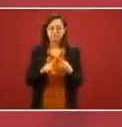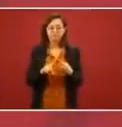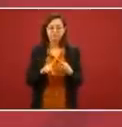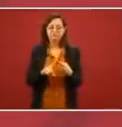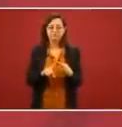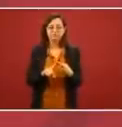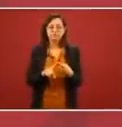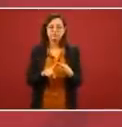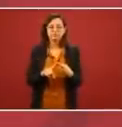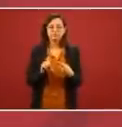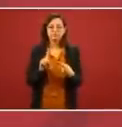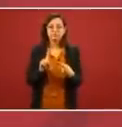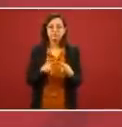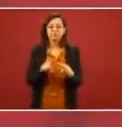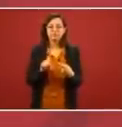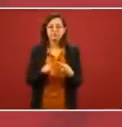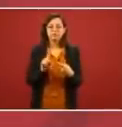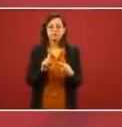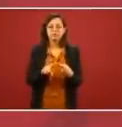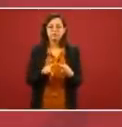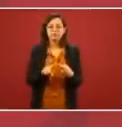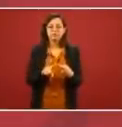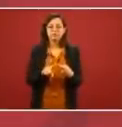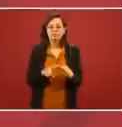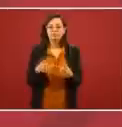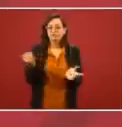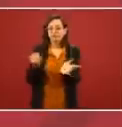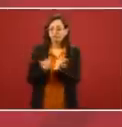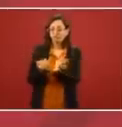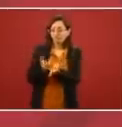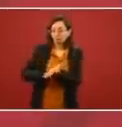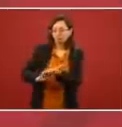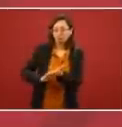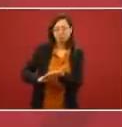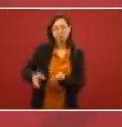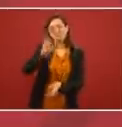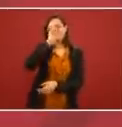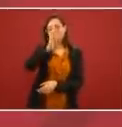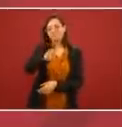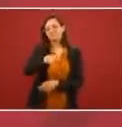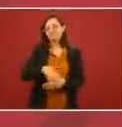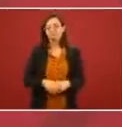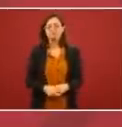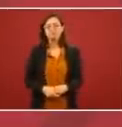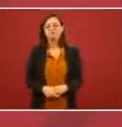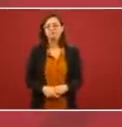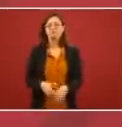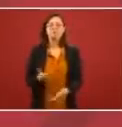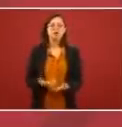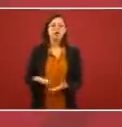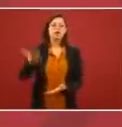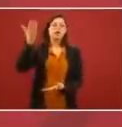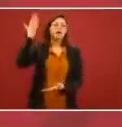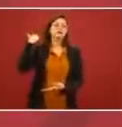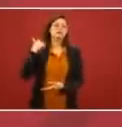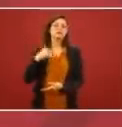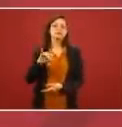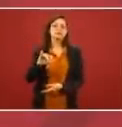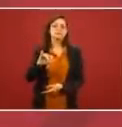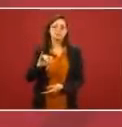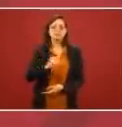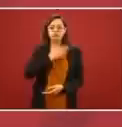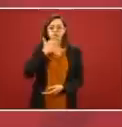que está prohibido la condonación de impuestos. Eso era antes.